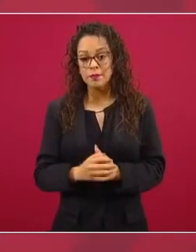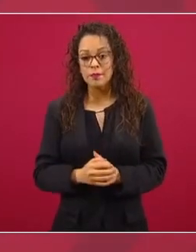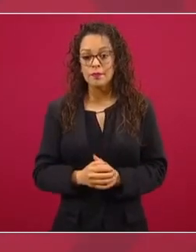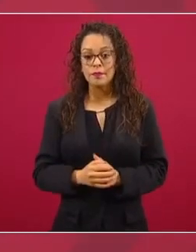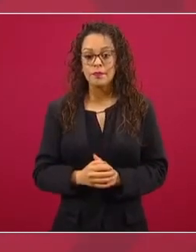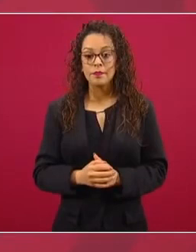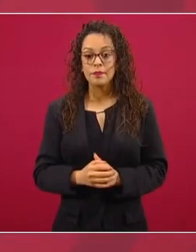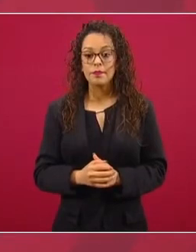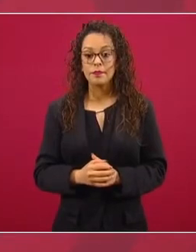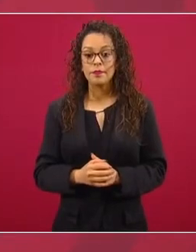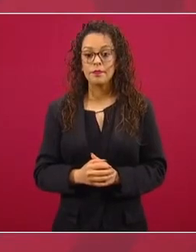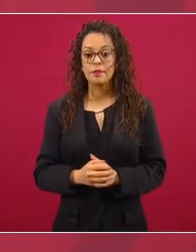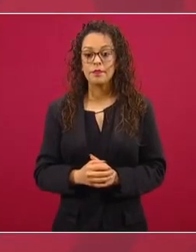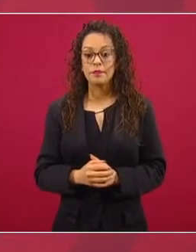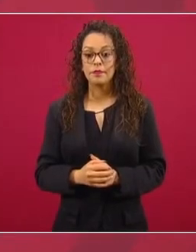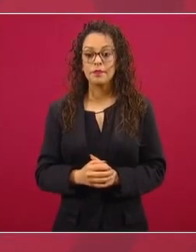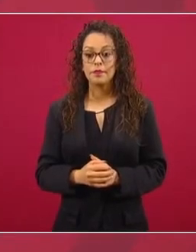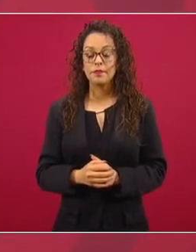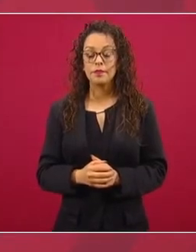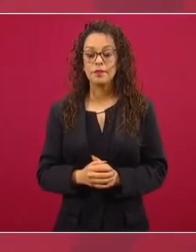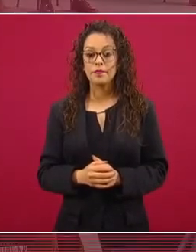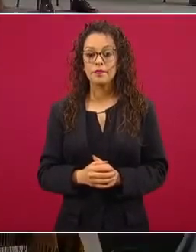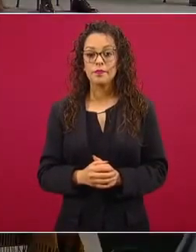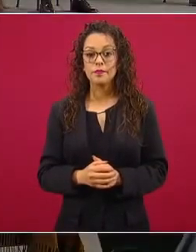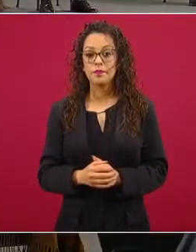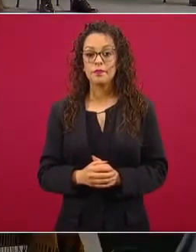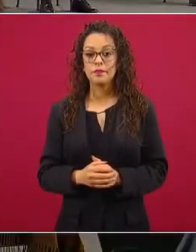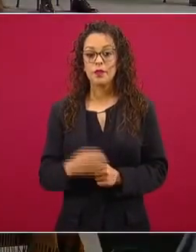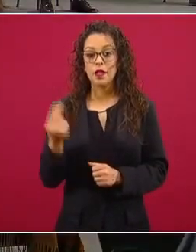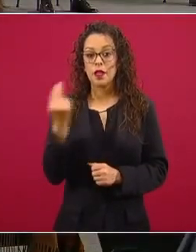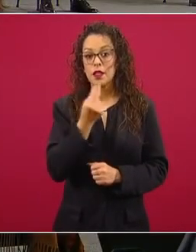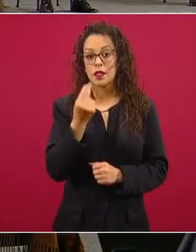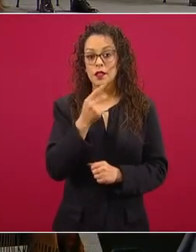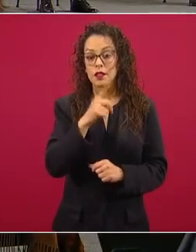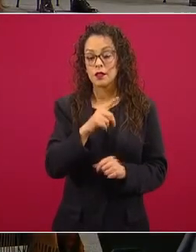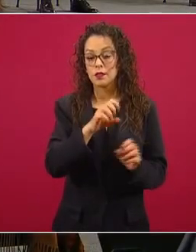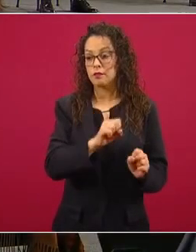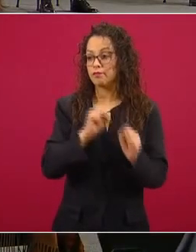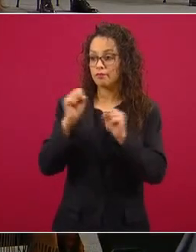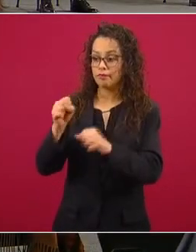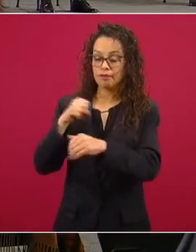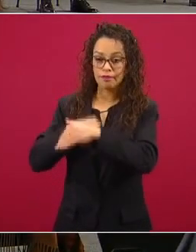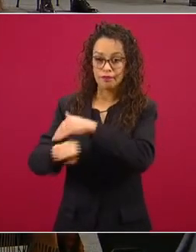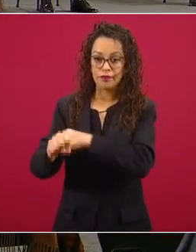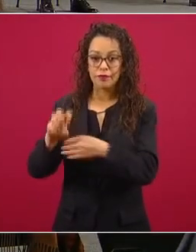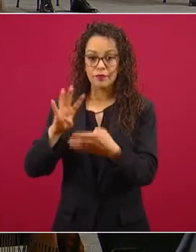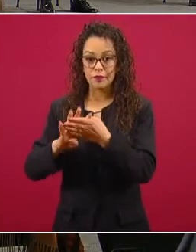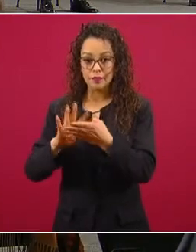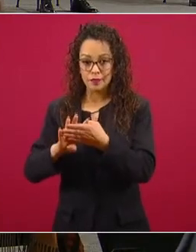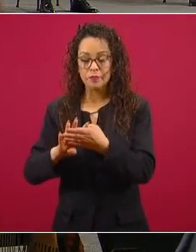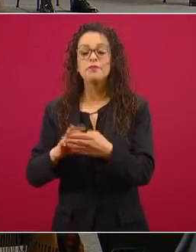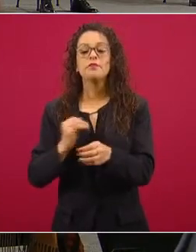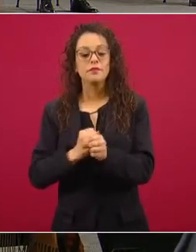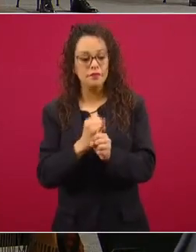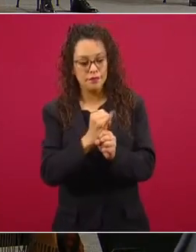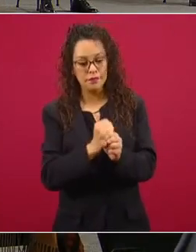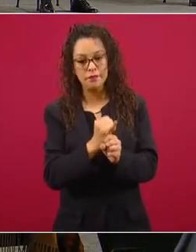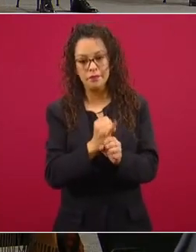lo tiene que enfrentar en la cárcel, como lo